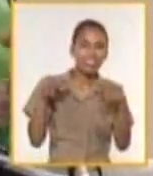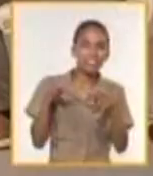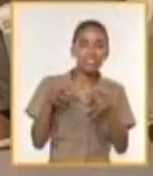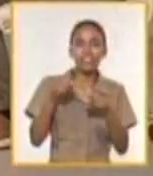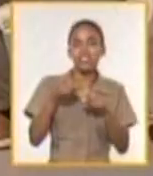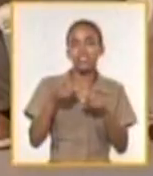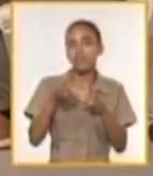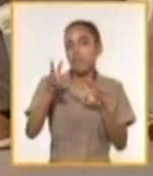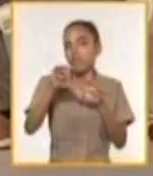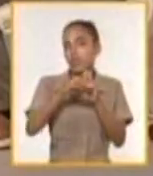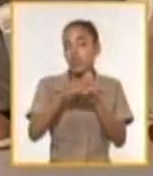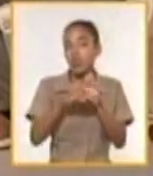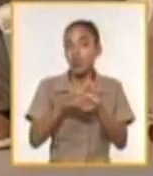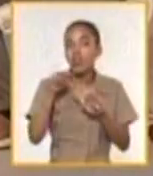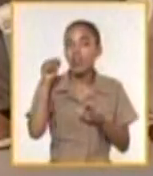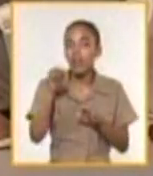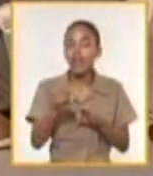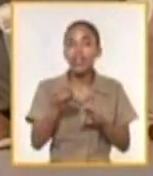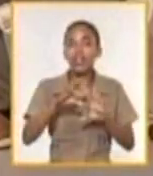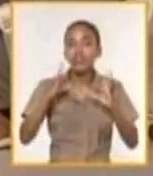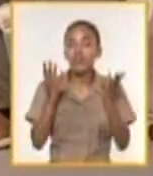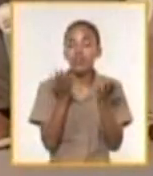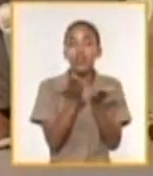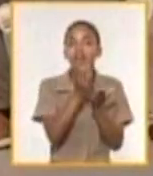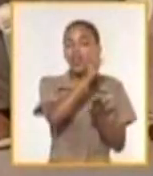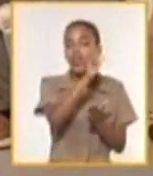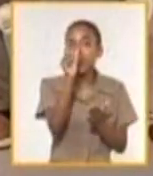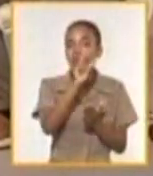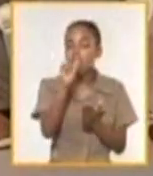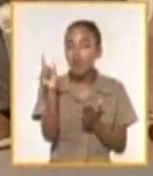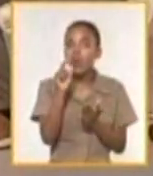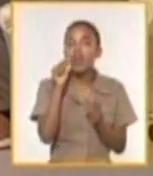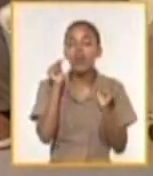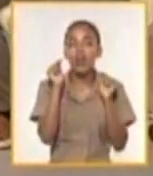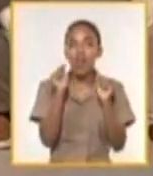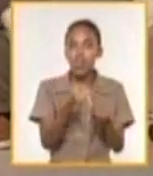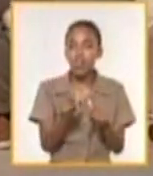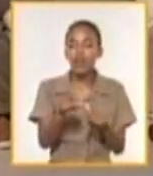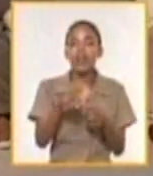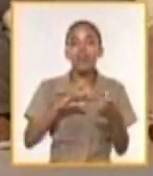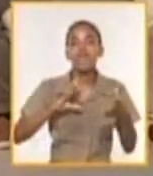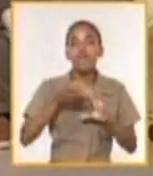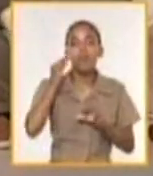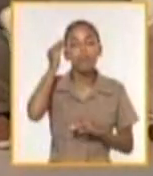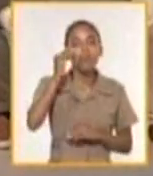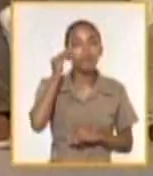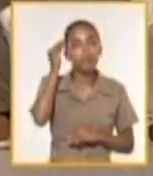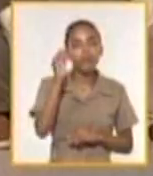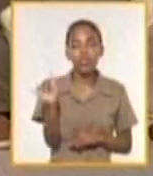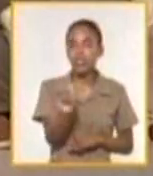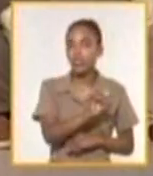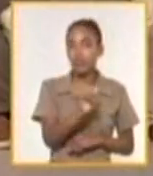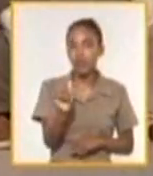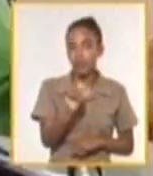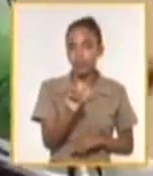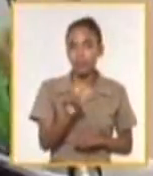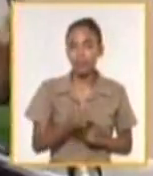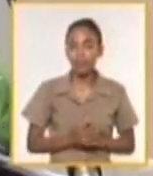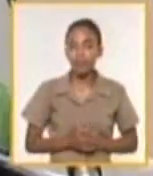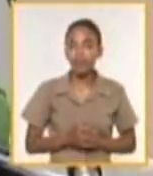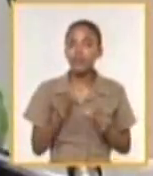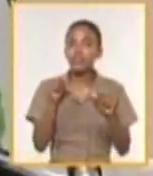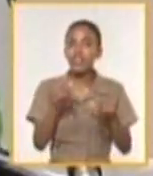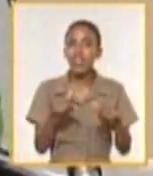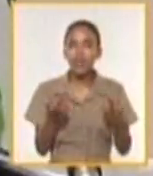para Har todas las escuelas y ninguna escuela. He ahí la escuela. Ese era el pensamiento electivo también del doctor Har. Ahí está la